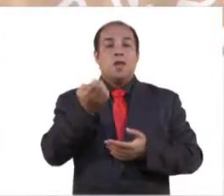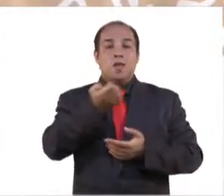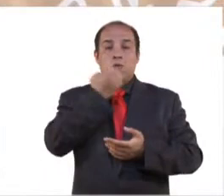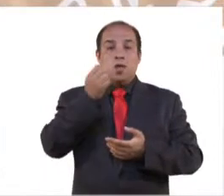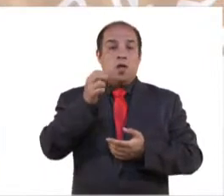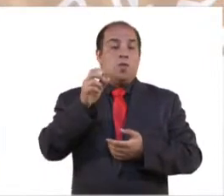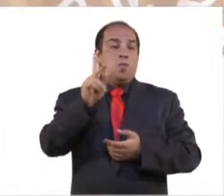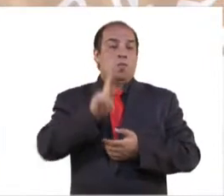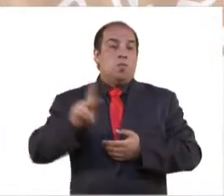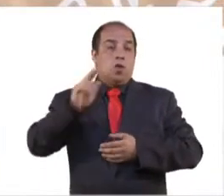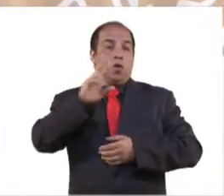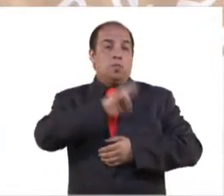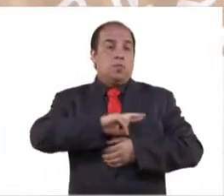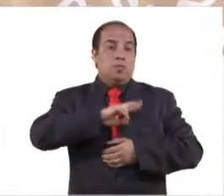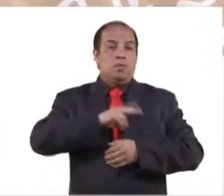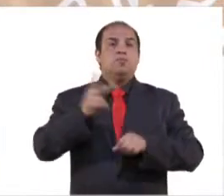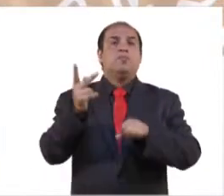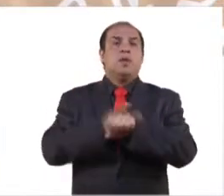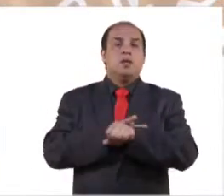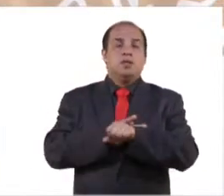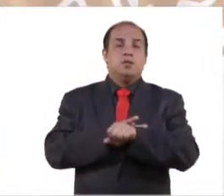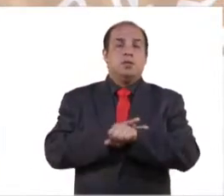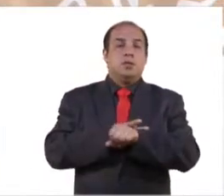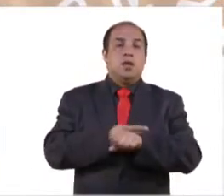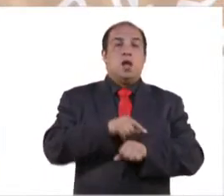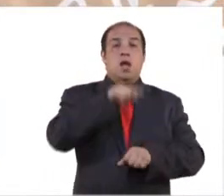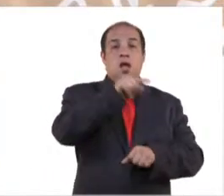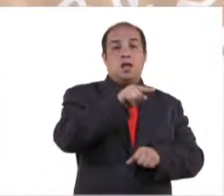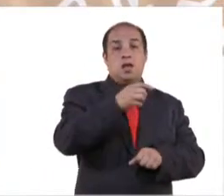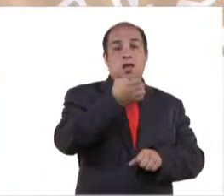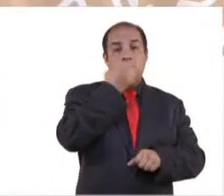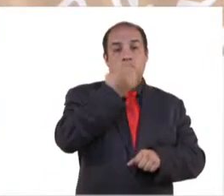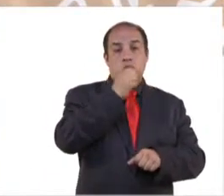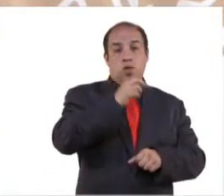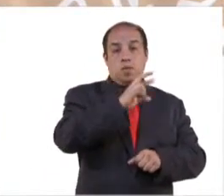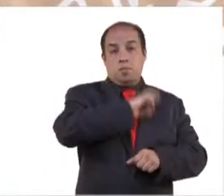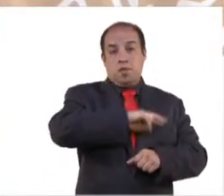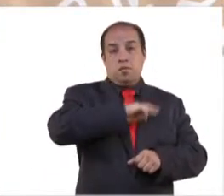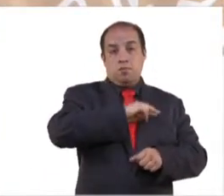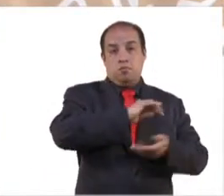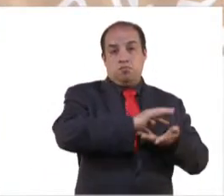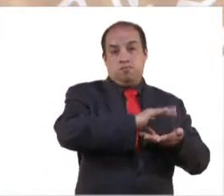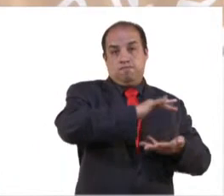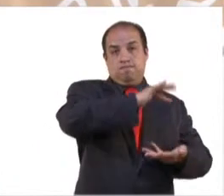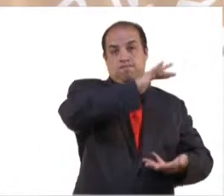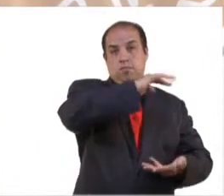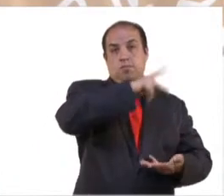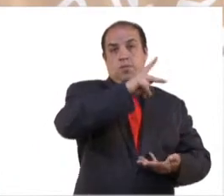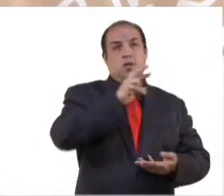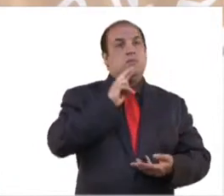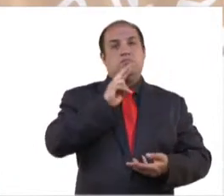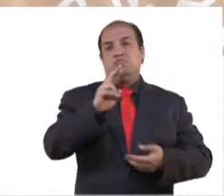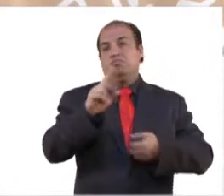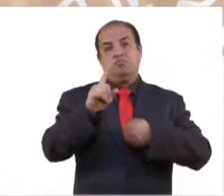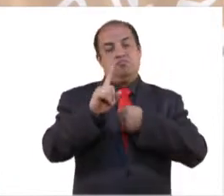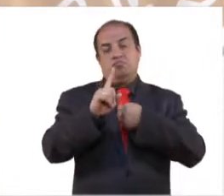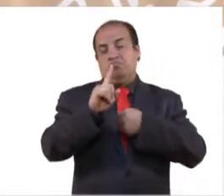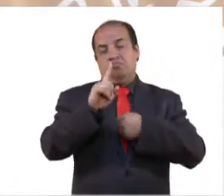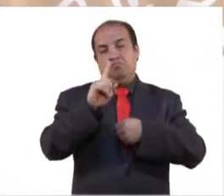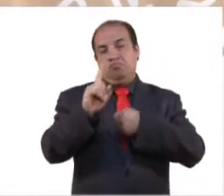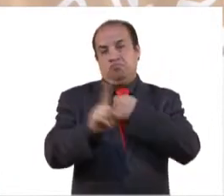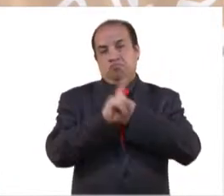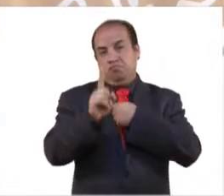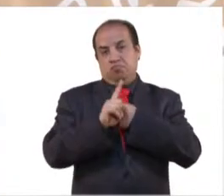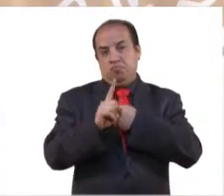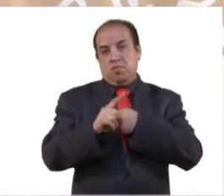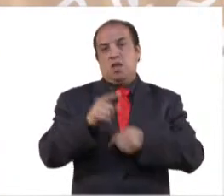privada. Lo que ocurrió es que aumentaron las cuotas de la escuela privada y en realidad no resolvió ningún problema, desaparecieron esos